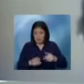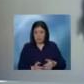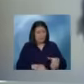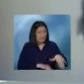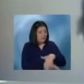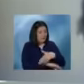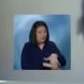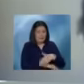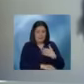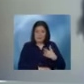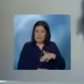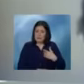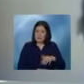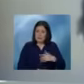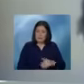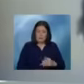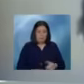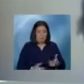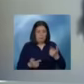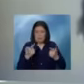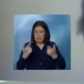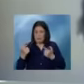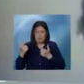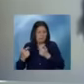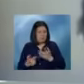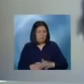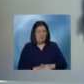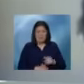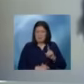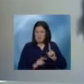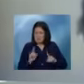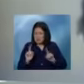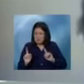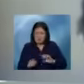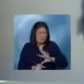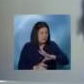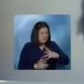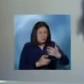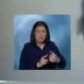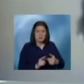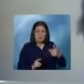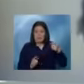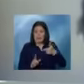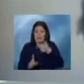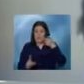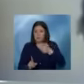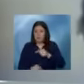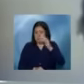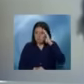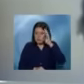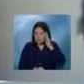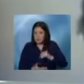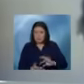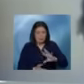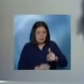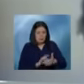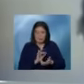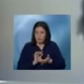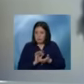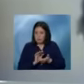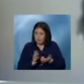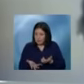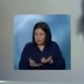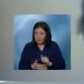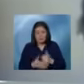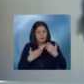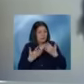calles continúan siendo escenario de balaceras. Unos raqueteros asesinaron a un policía, imagínense, para robarle su celular. Sin